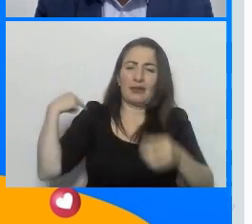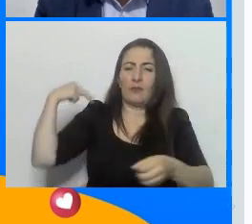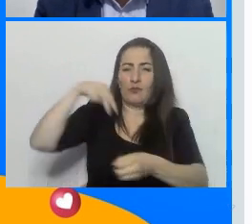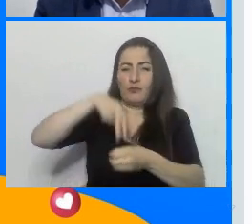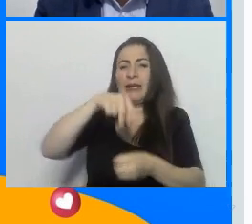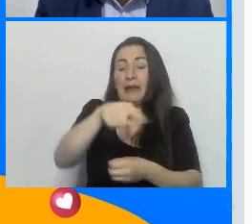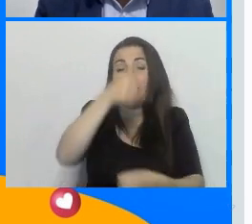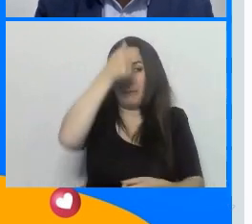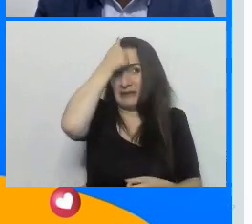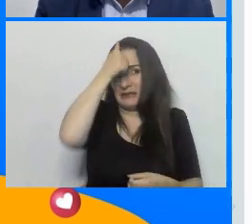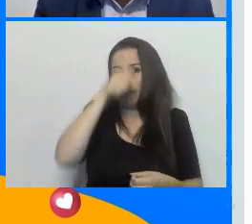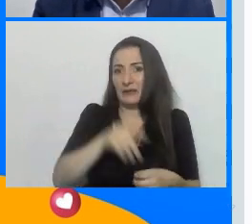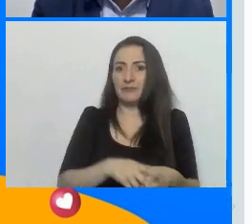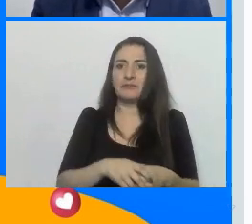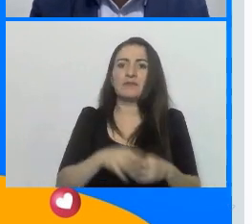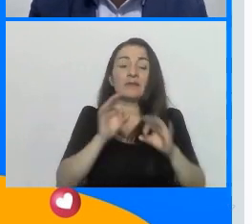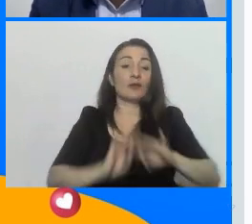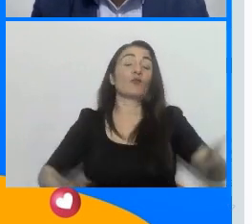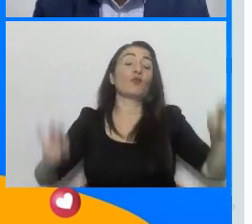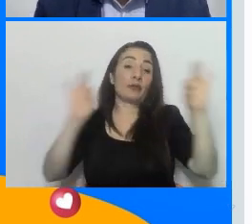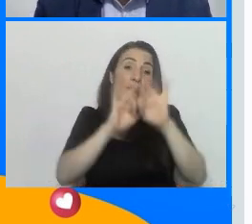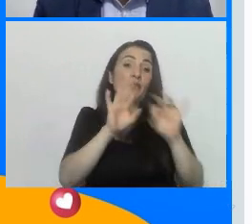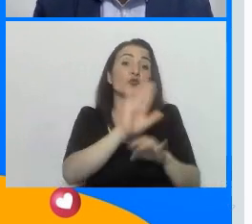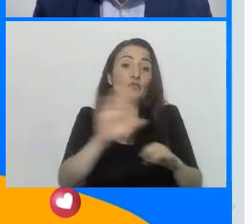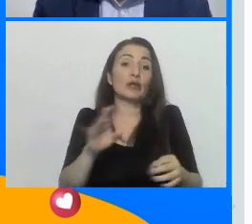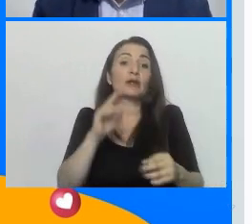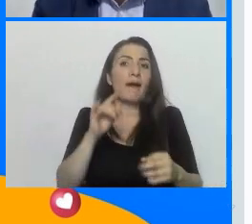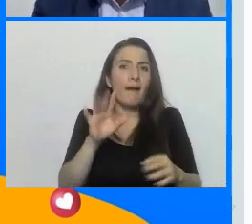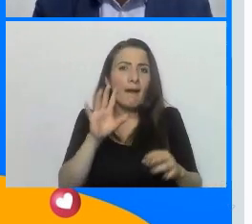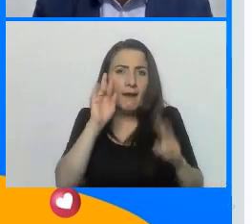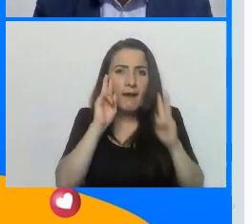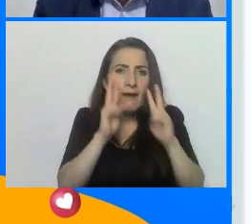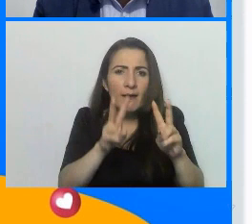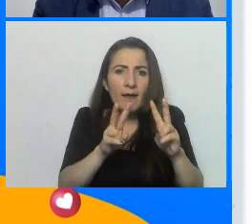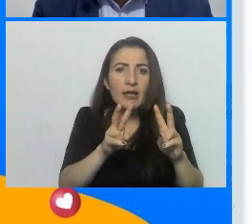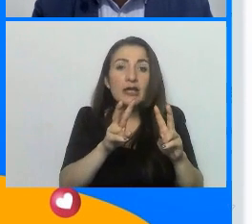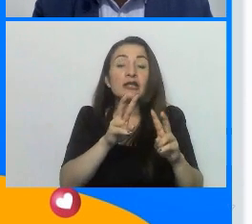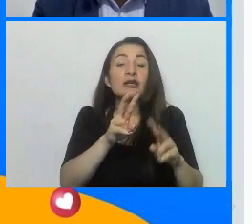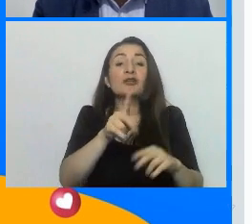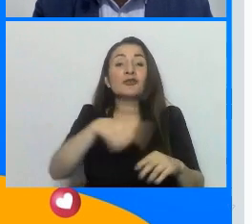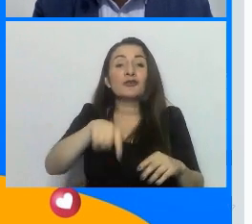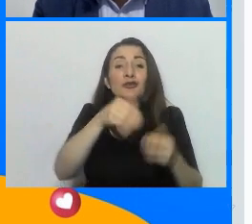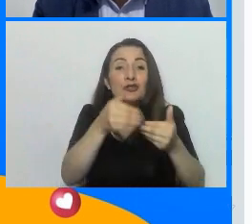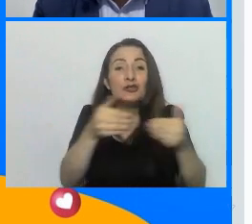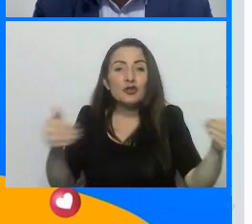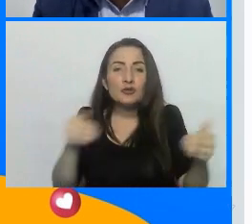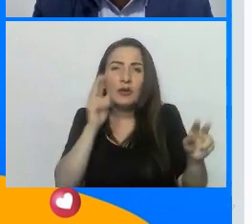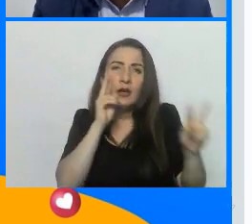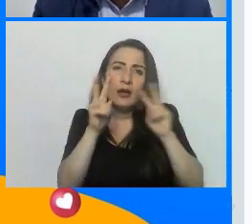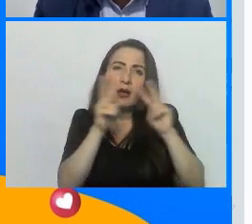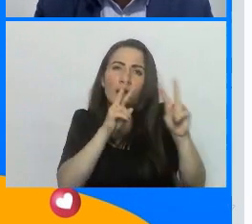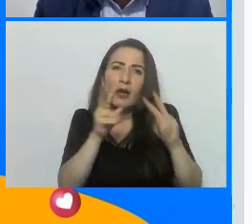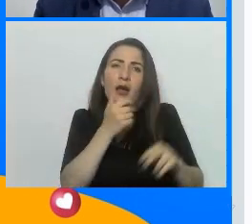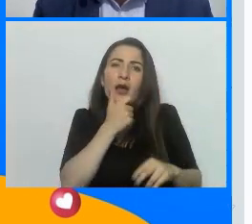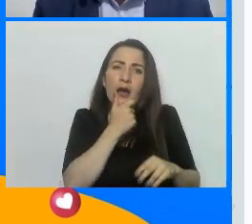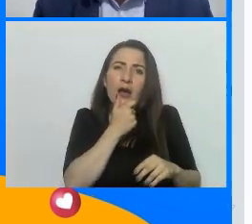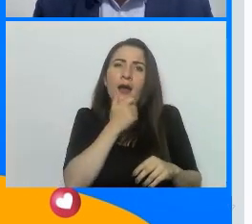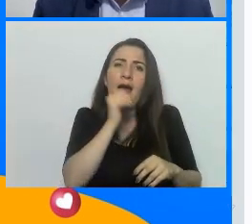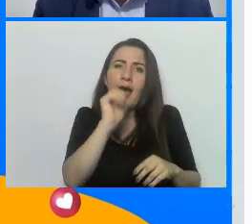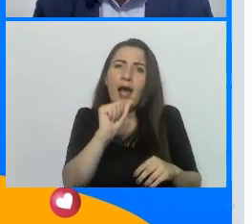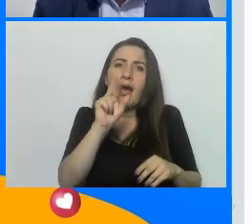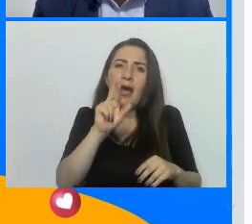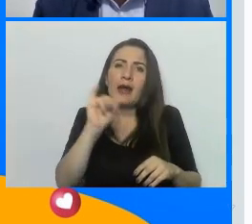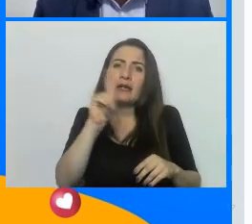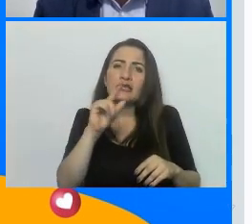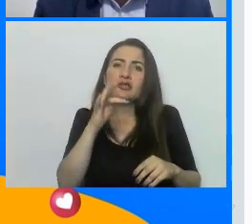como referente por toda la importancia y porque ustedes lo van a escuchar. Los chicos, los pequeñitos, pues, se van a dar cuenta que más adelante lo van a escuchar muchísimo, y